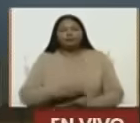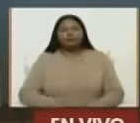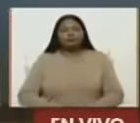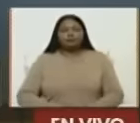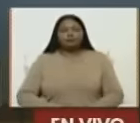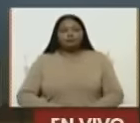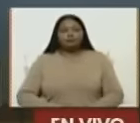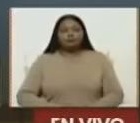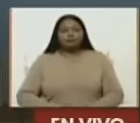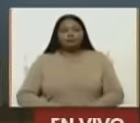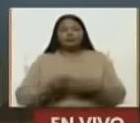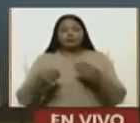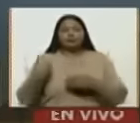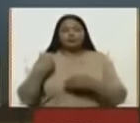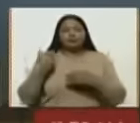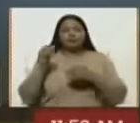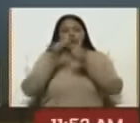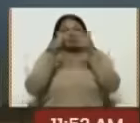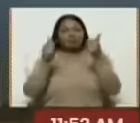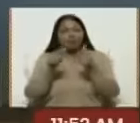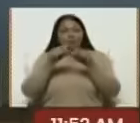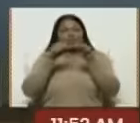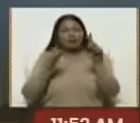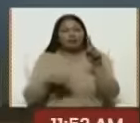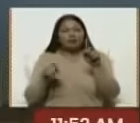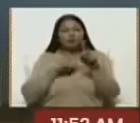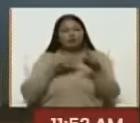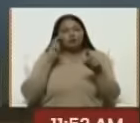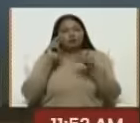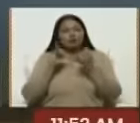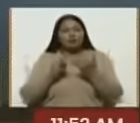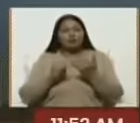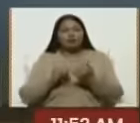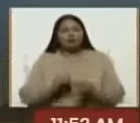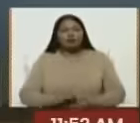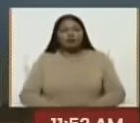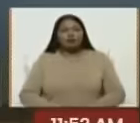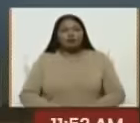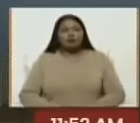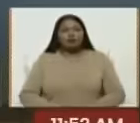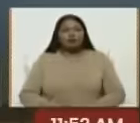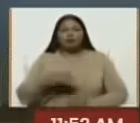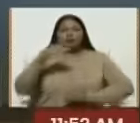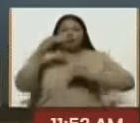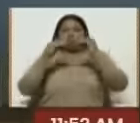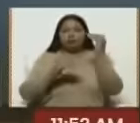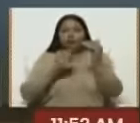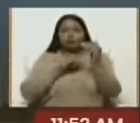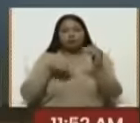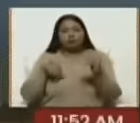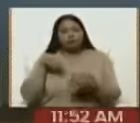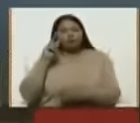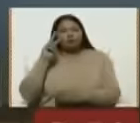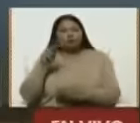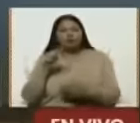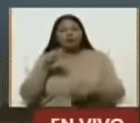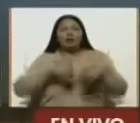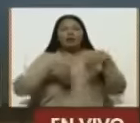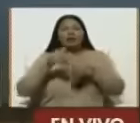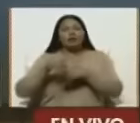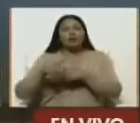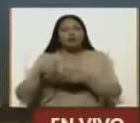Con sus acciones contra el sistema eléctrico trataban de desestabilizar, obviamente, ya lo dije, las